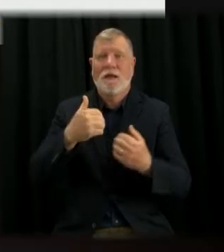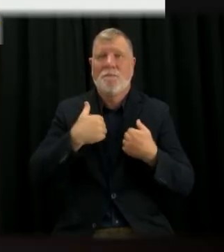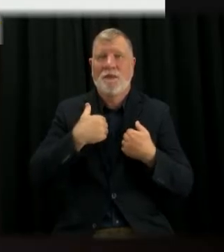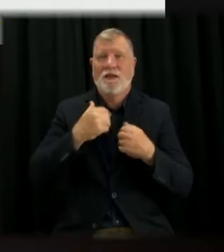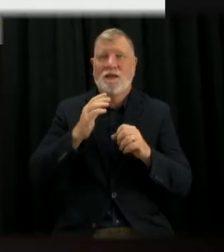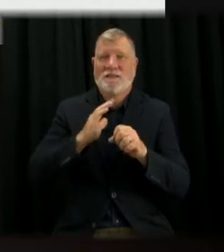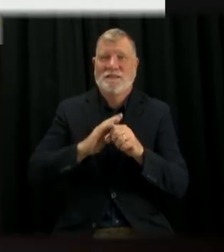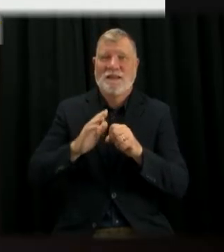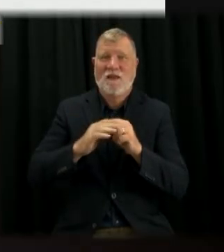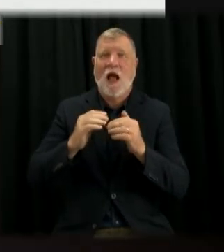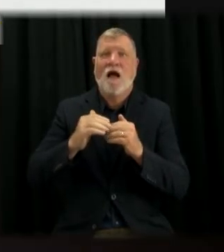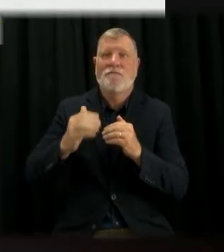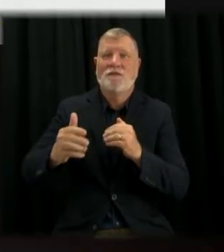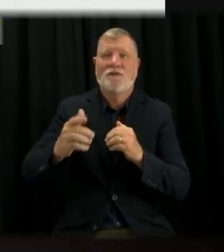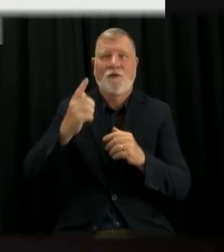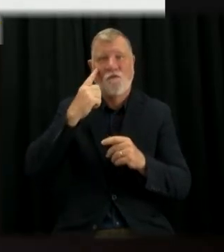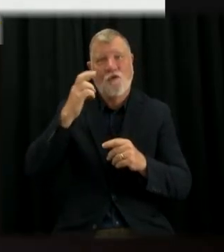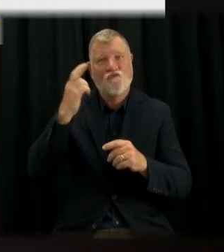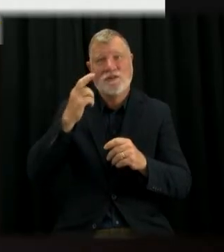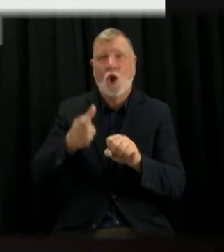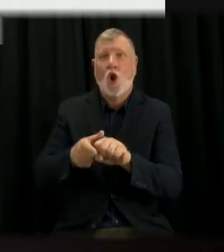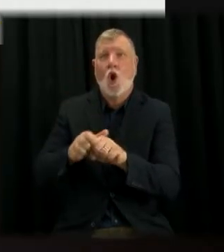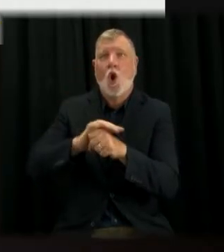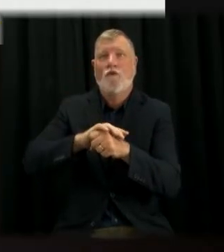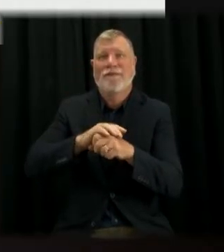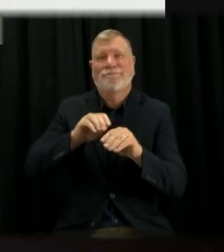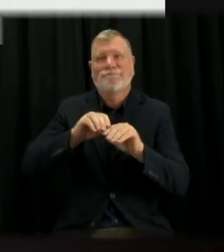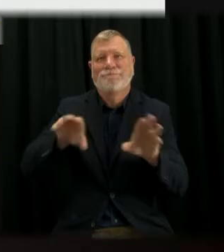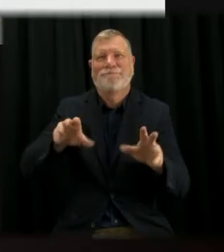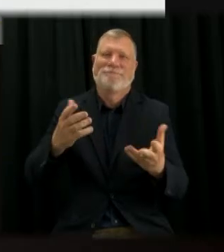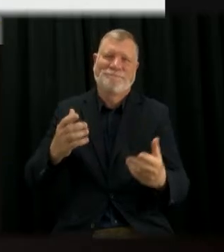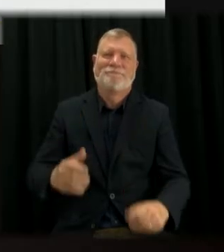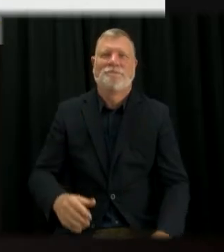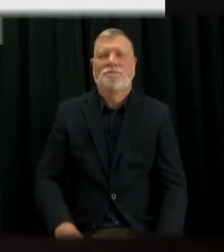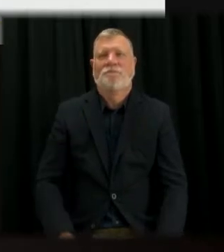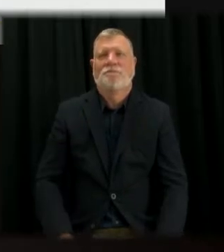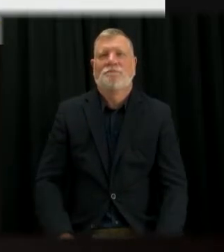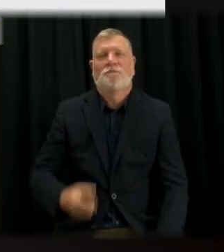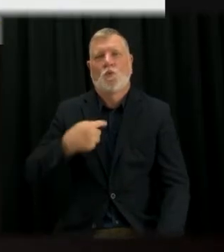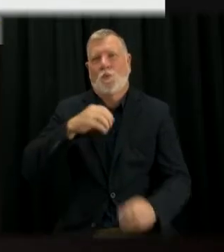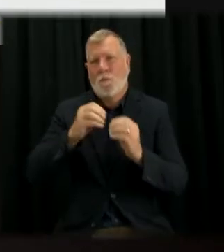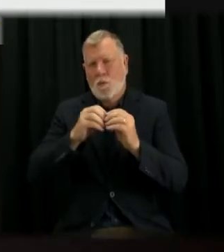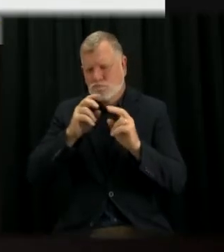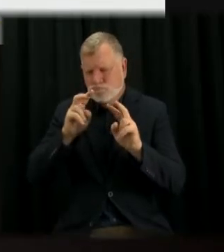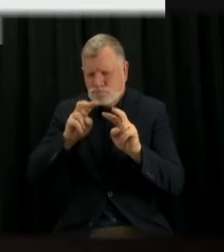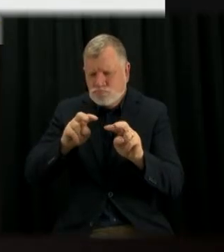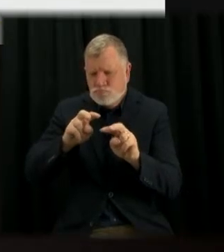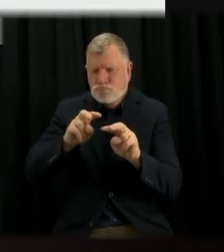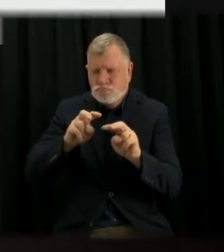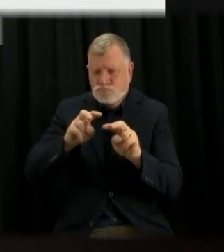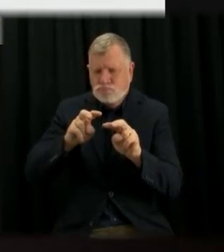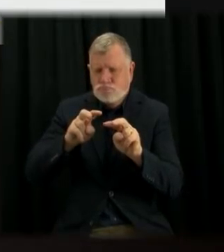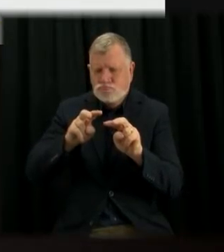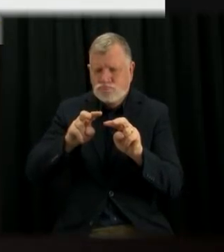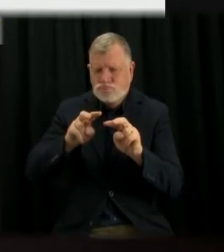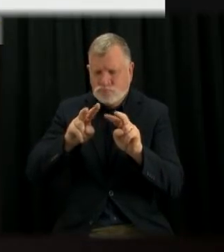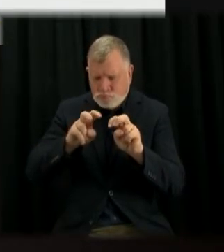confirmado que no ha habido un avance significativo por el COVID.